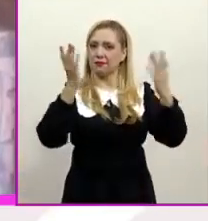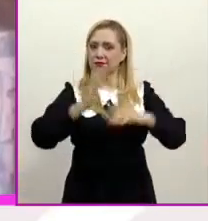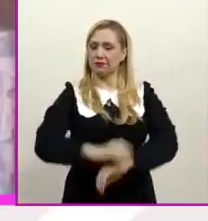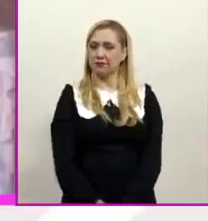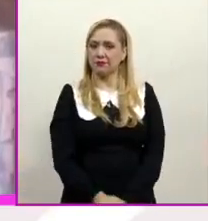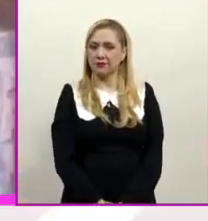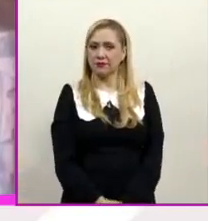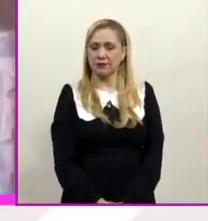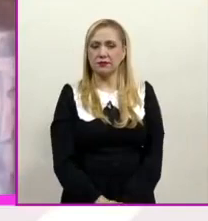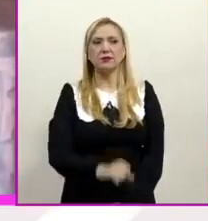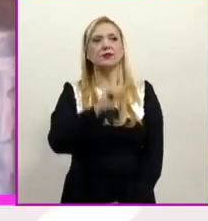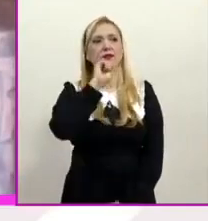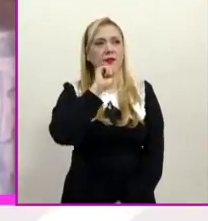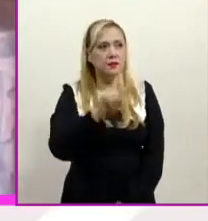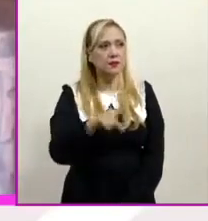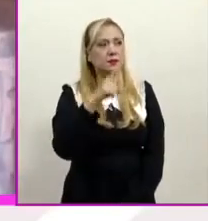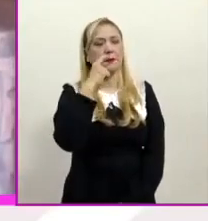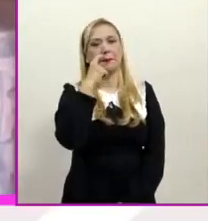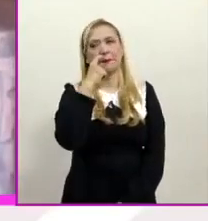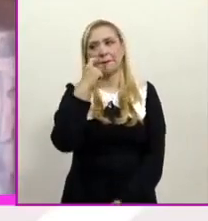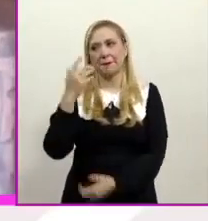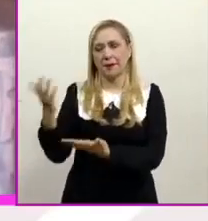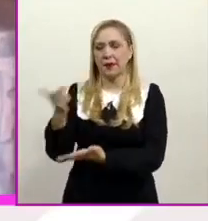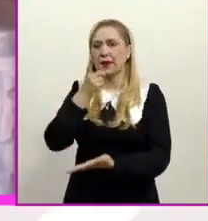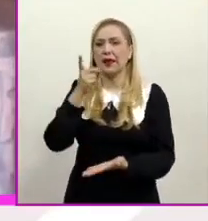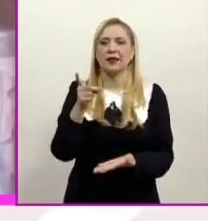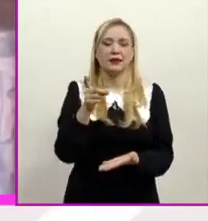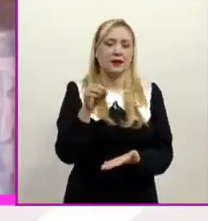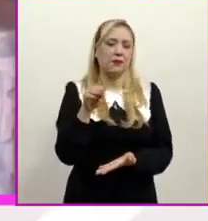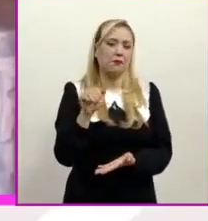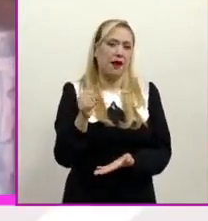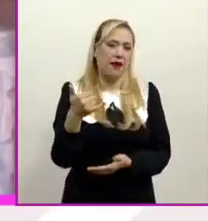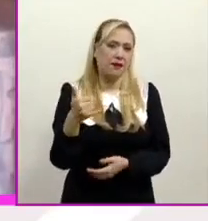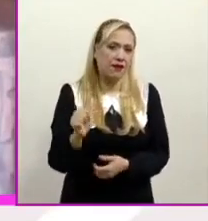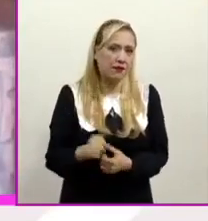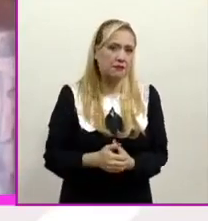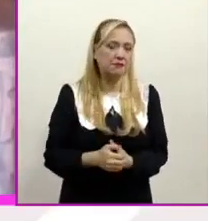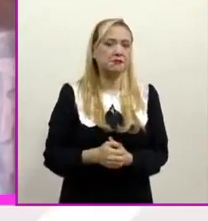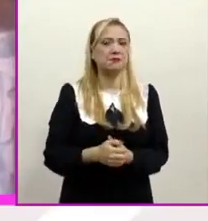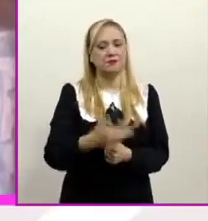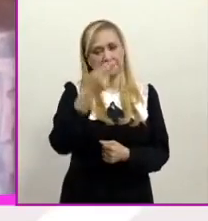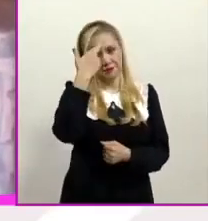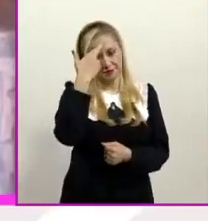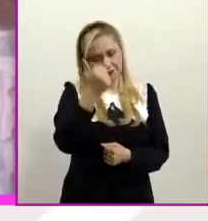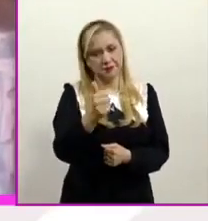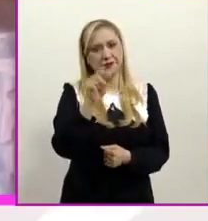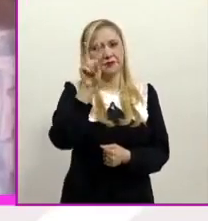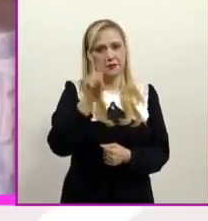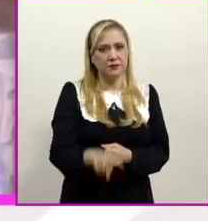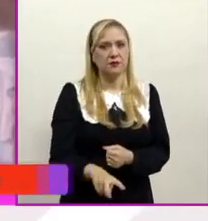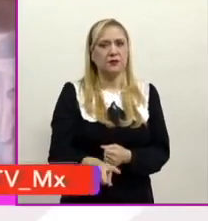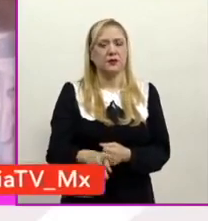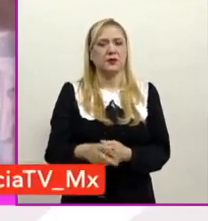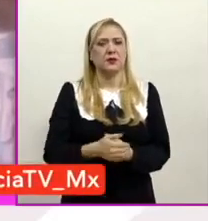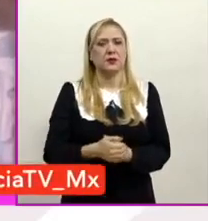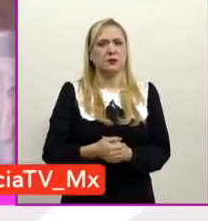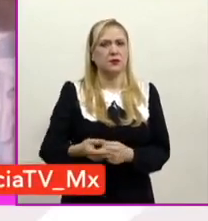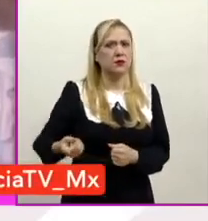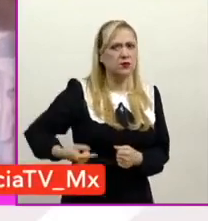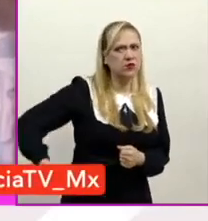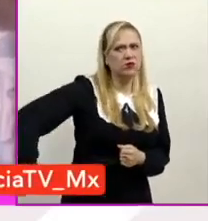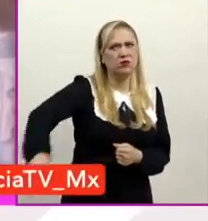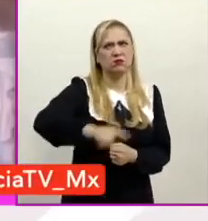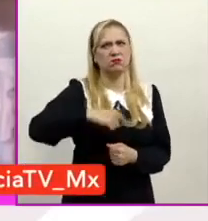Y el asunto también, como dice mi querida Maya, y distintas de las acusaciones de las